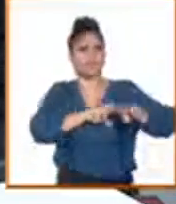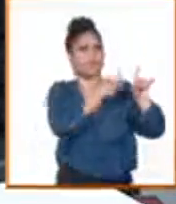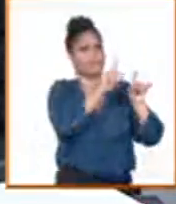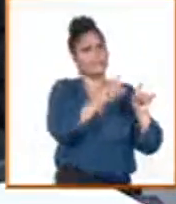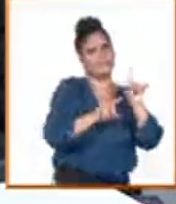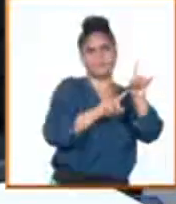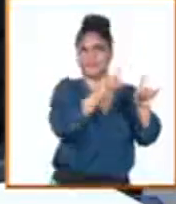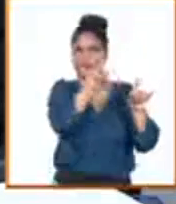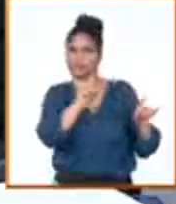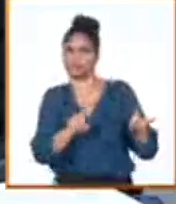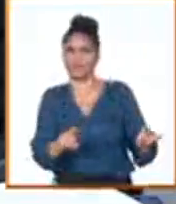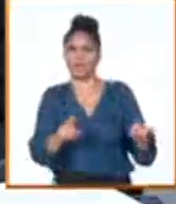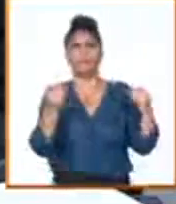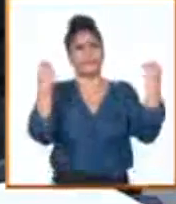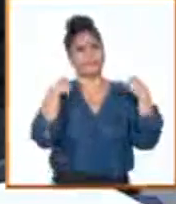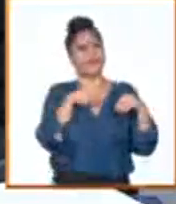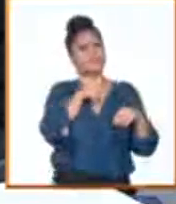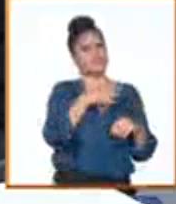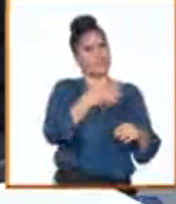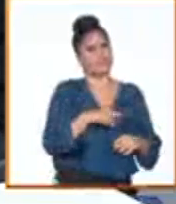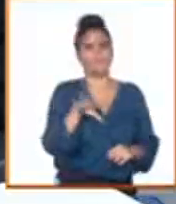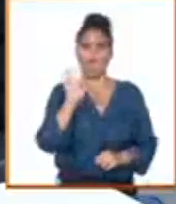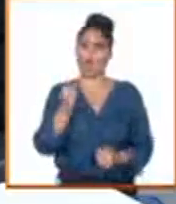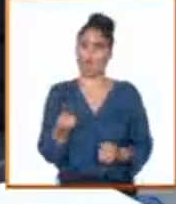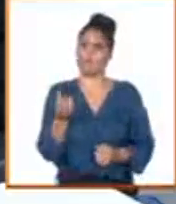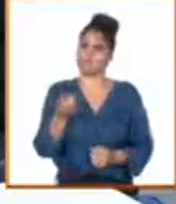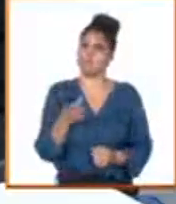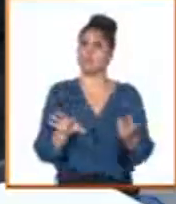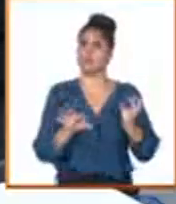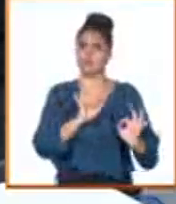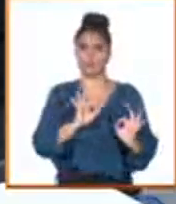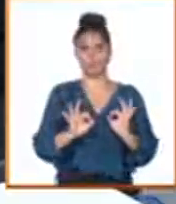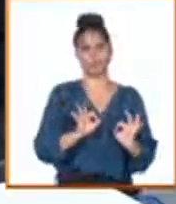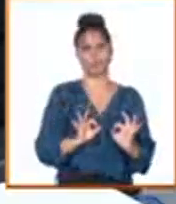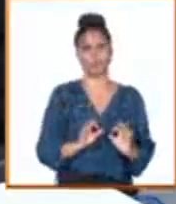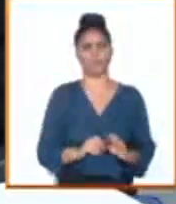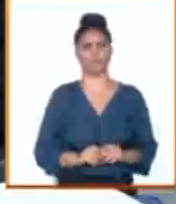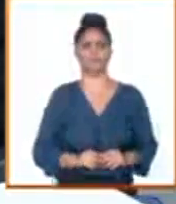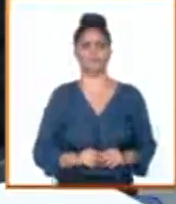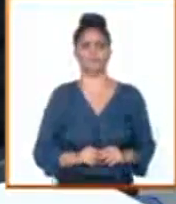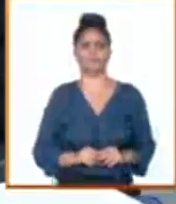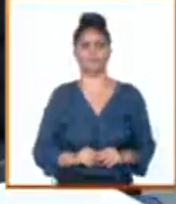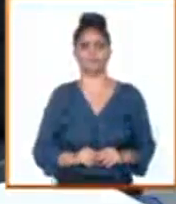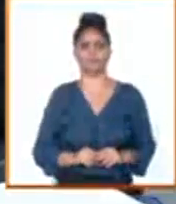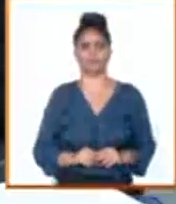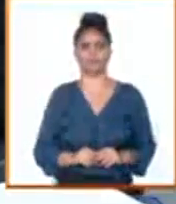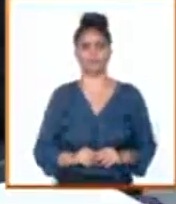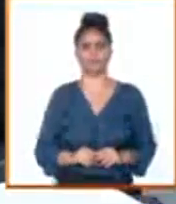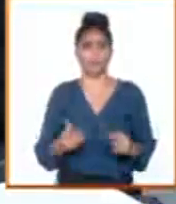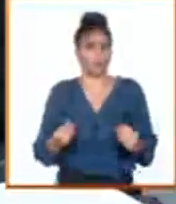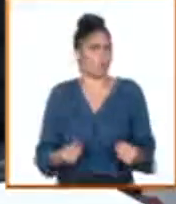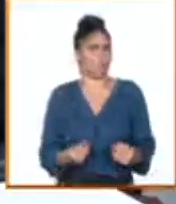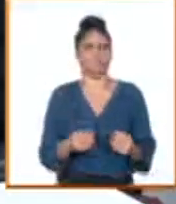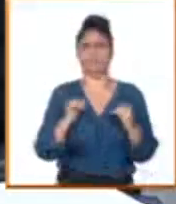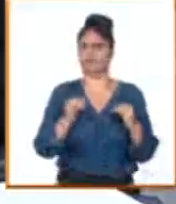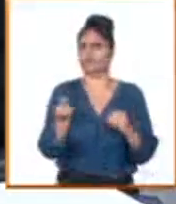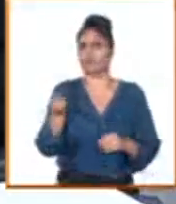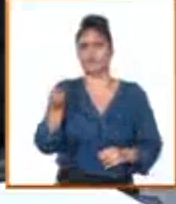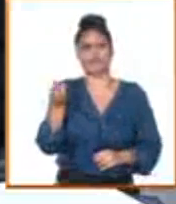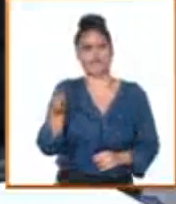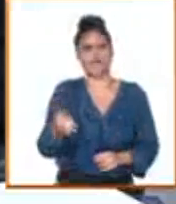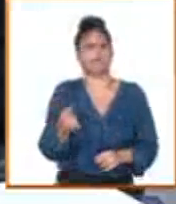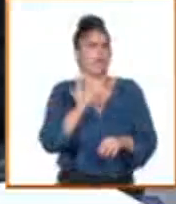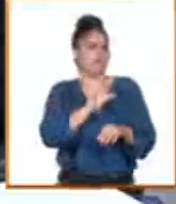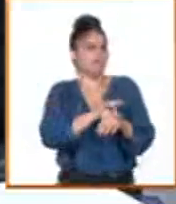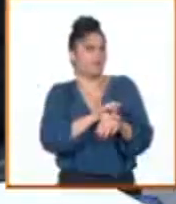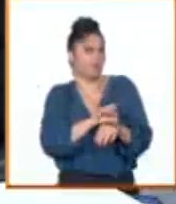una ley que abre el diapasón de la creación, que abre el diapasón para un periodismo más profundo, de mayor